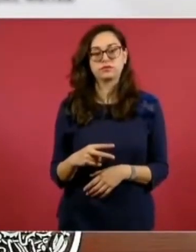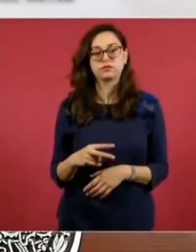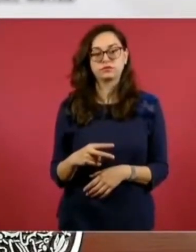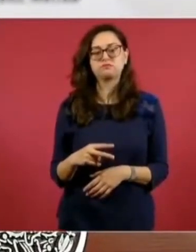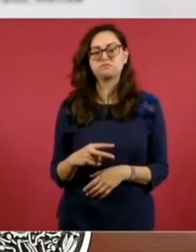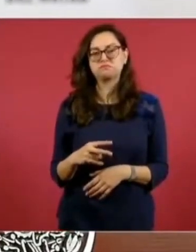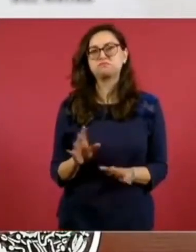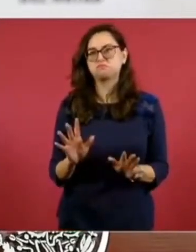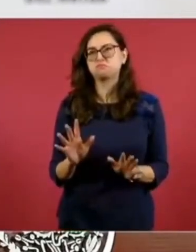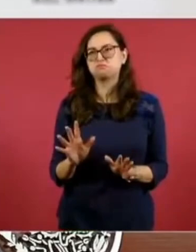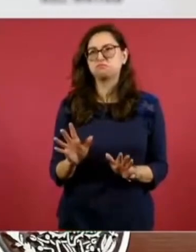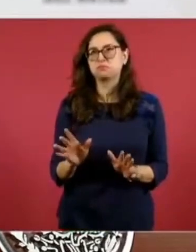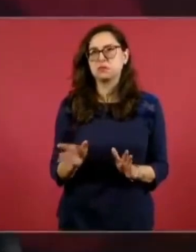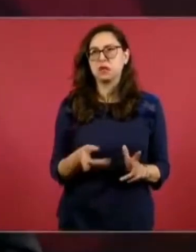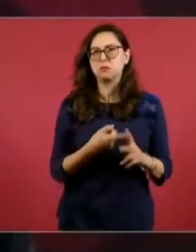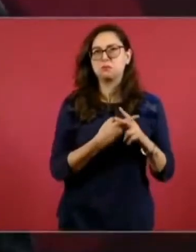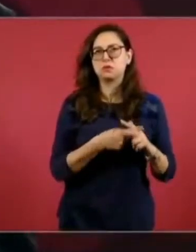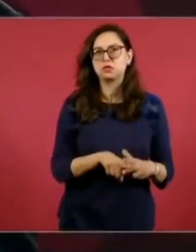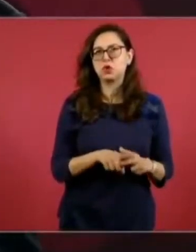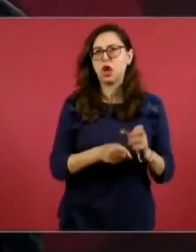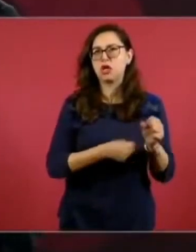Sí, a principios de